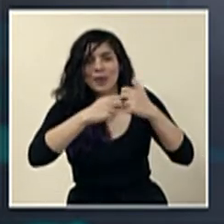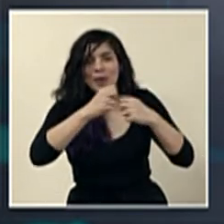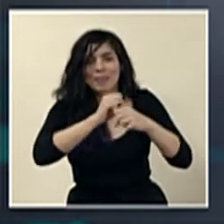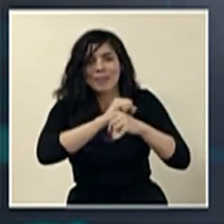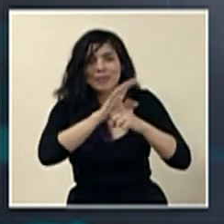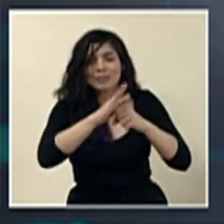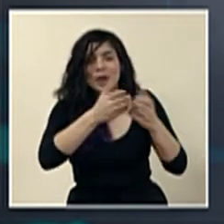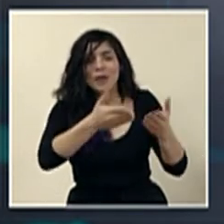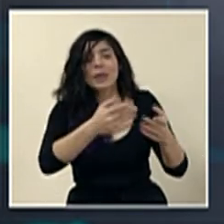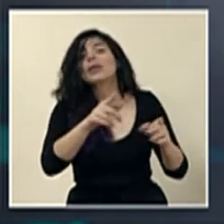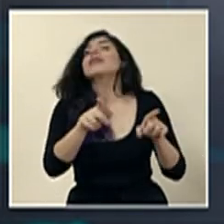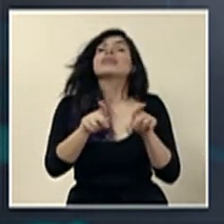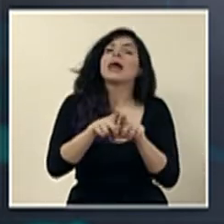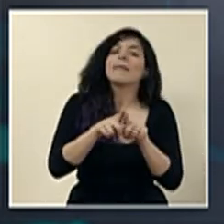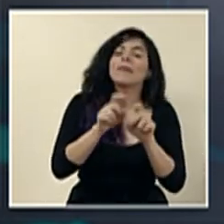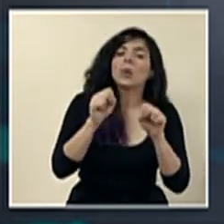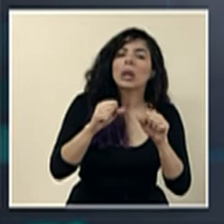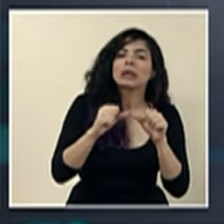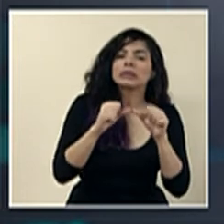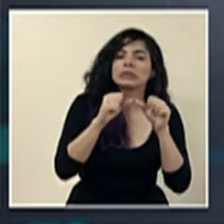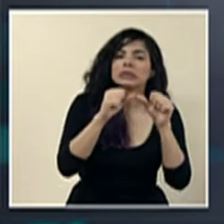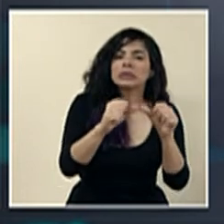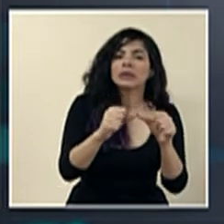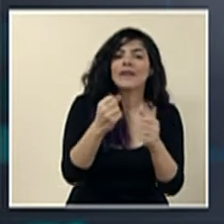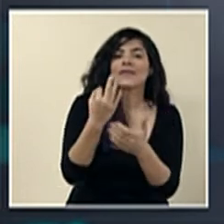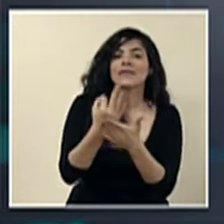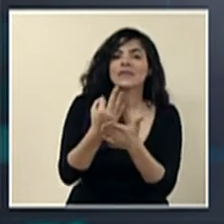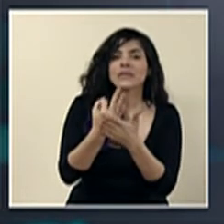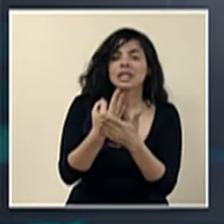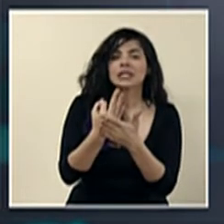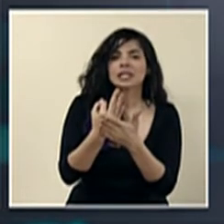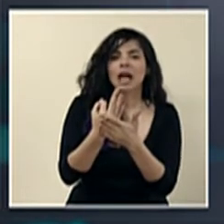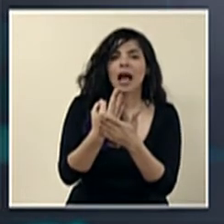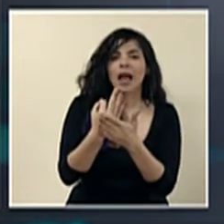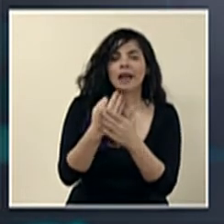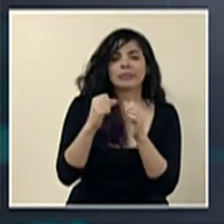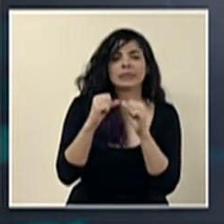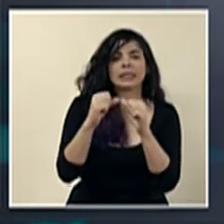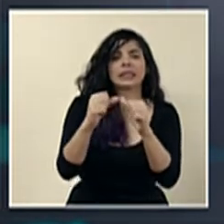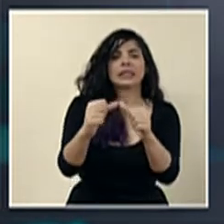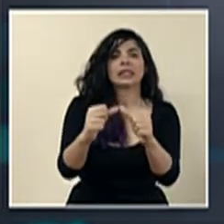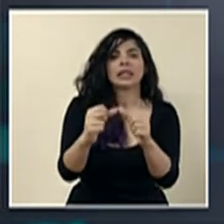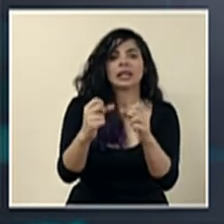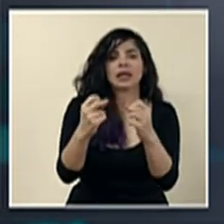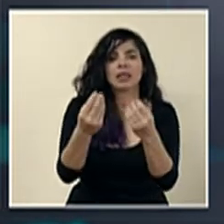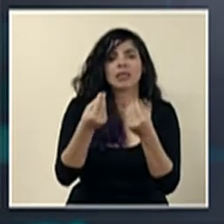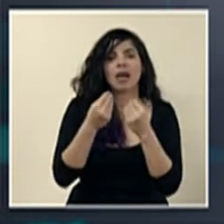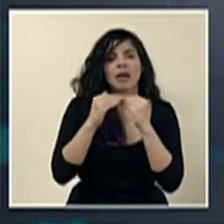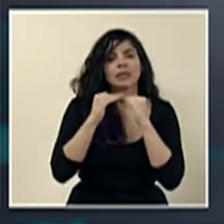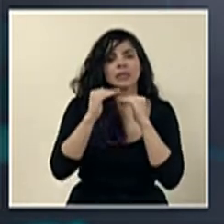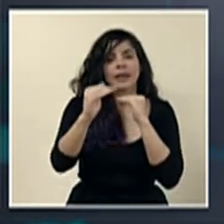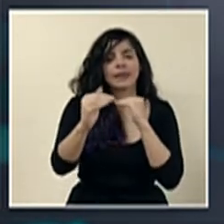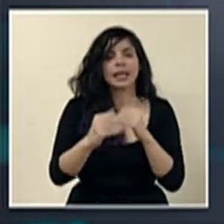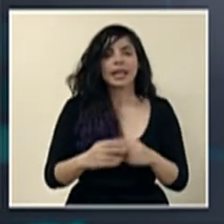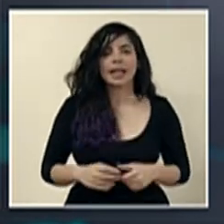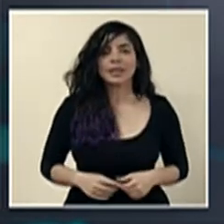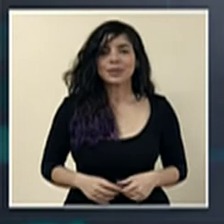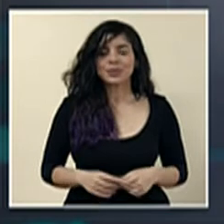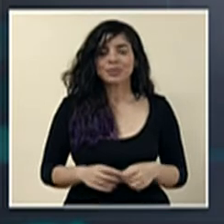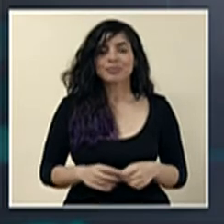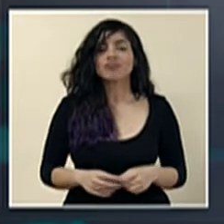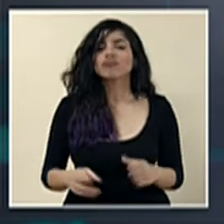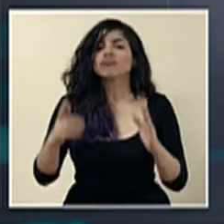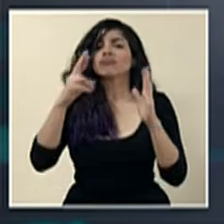y mantener una posición fiscal que permita la estabilidad.